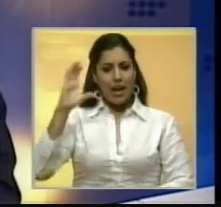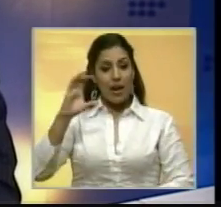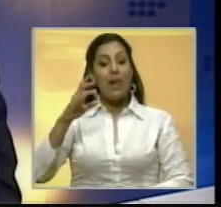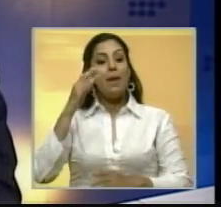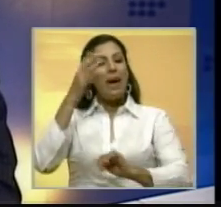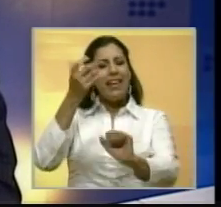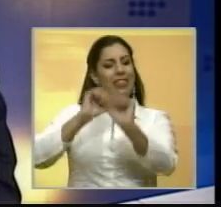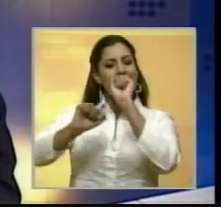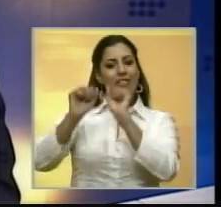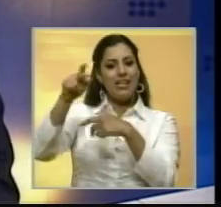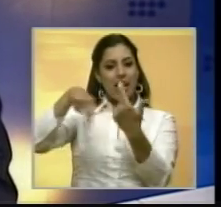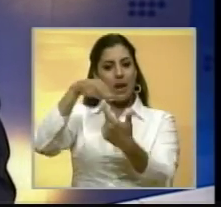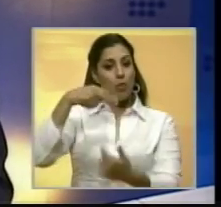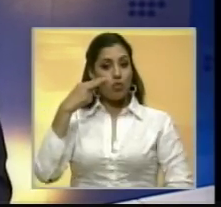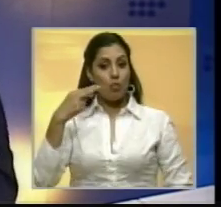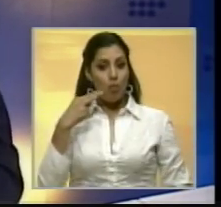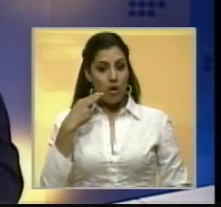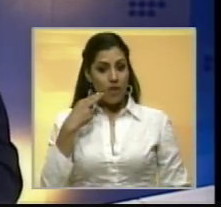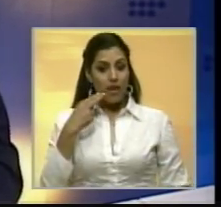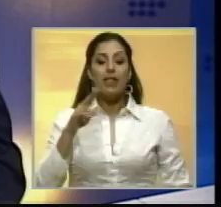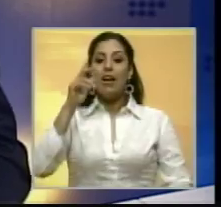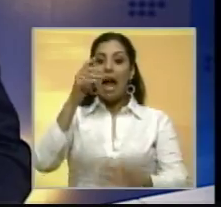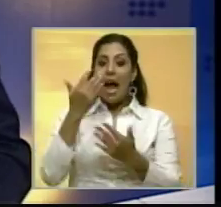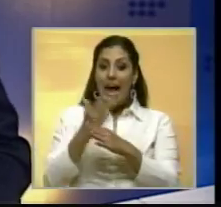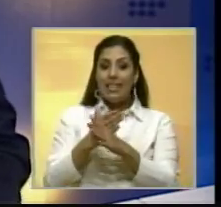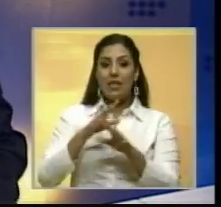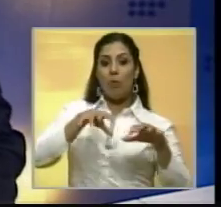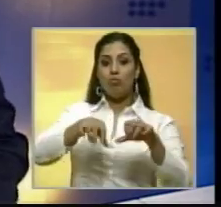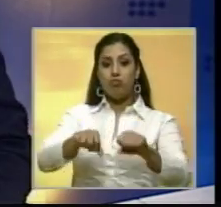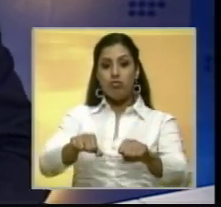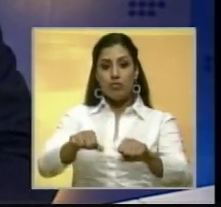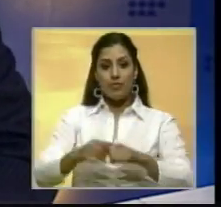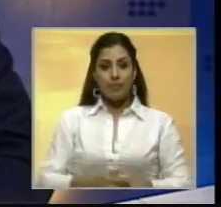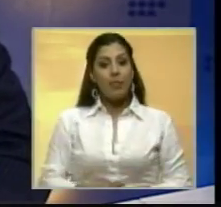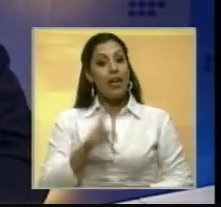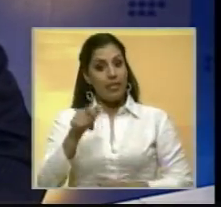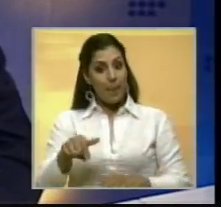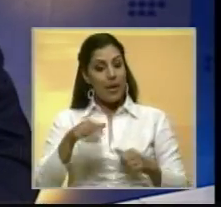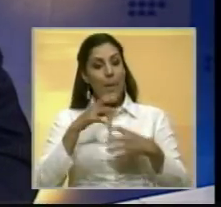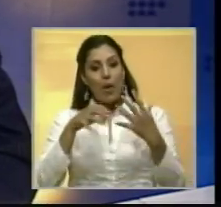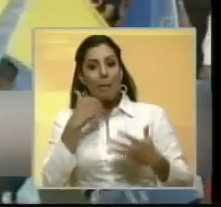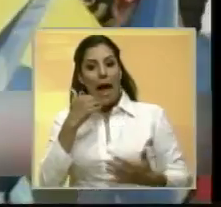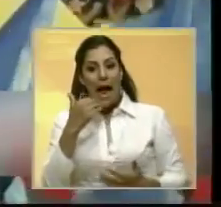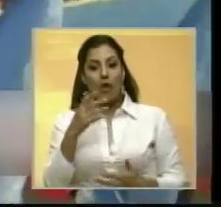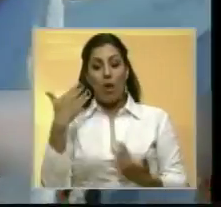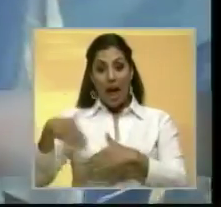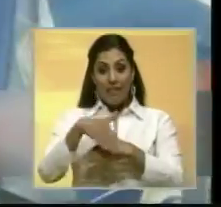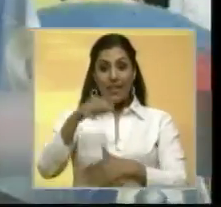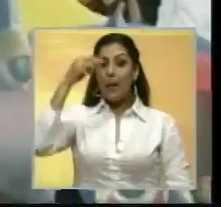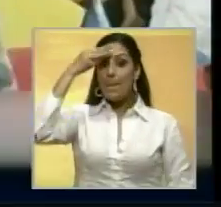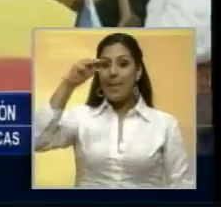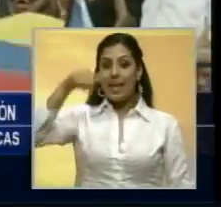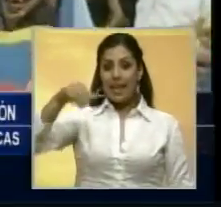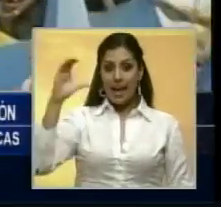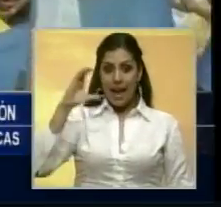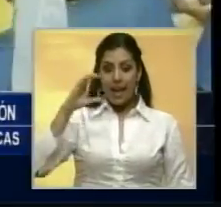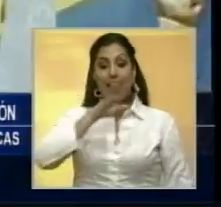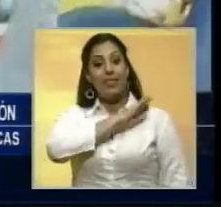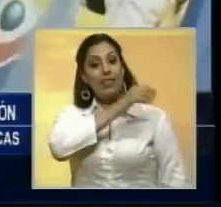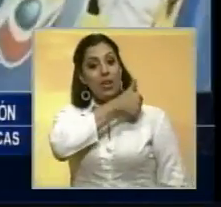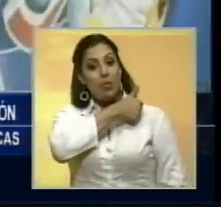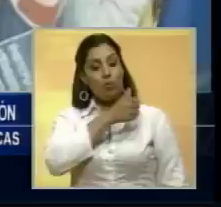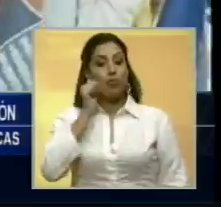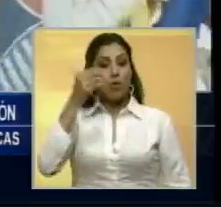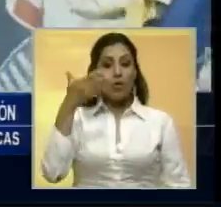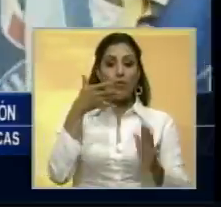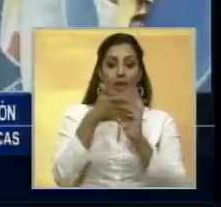en defensa de la Revolución Bolivariana, tribunas antiimperialistas y agitación. Desde la Avenida México, acá en Caracas, la diputada Tania